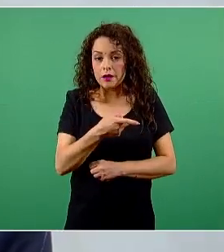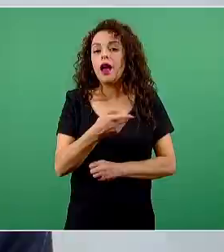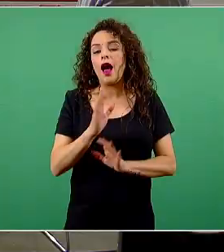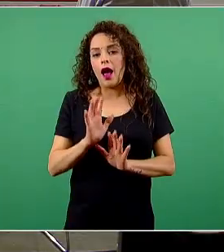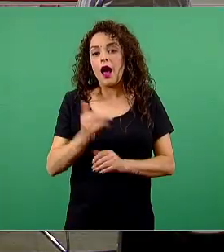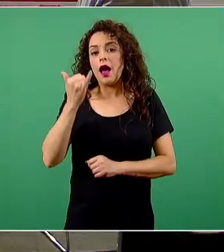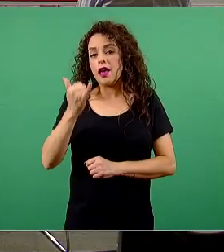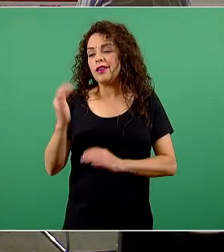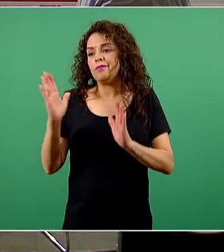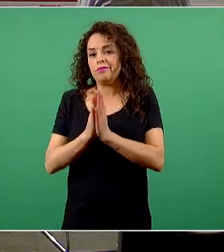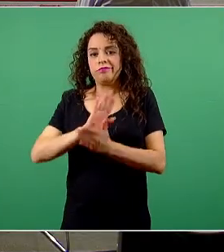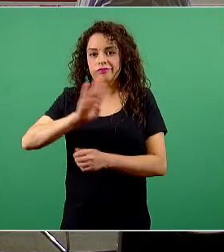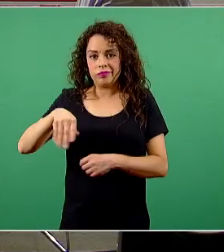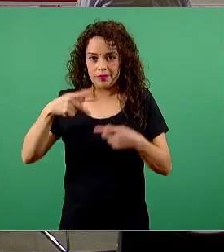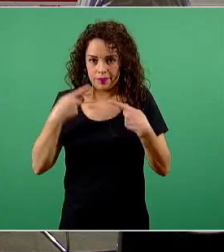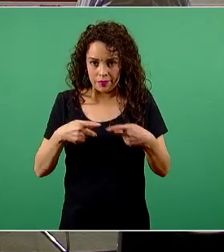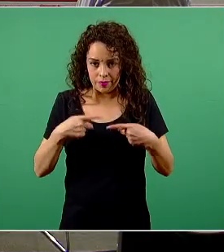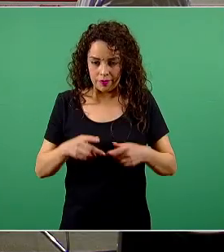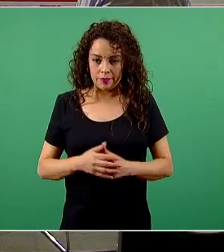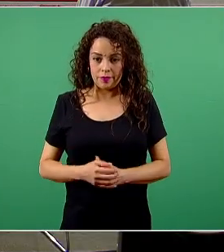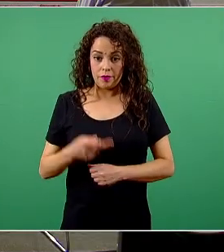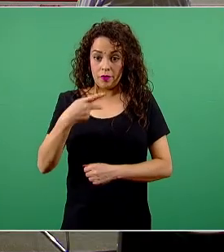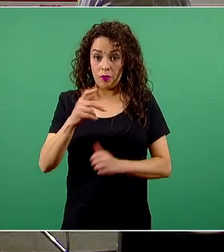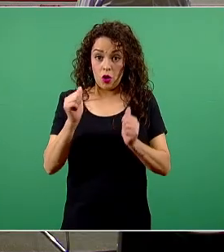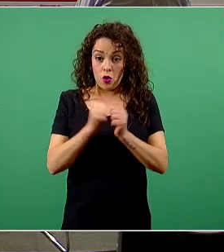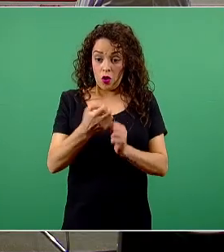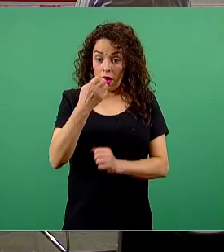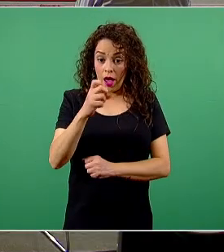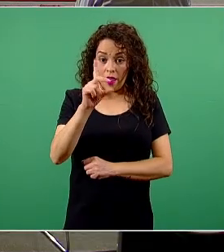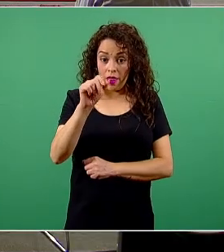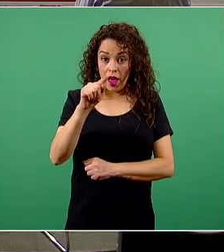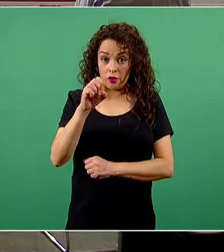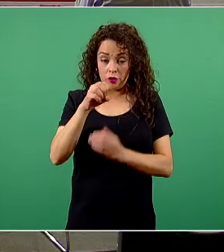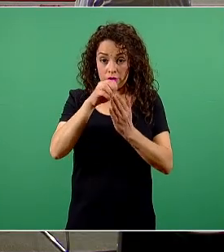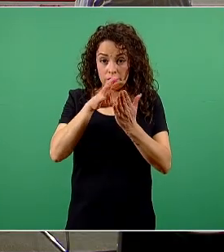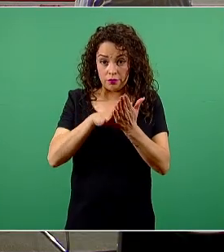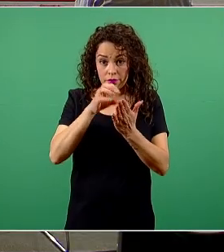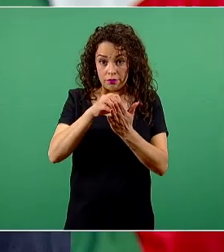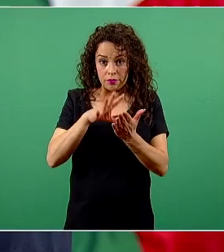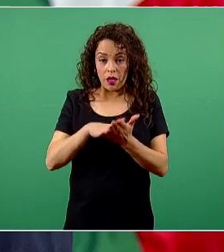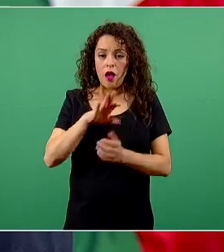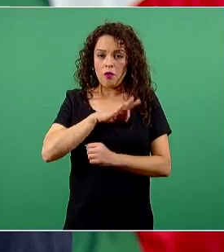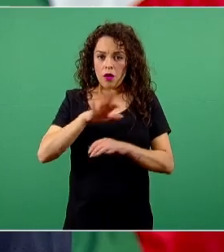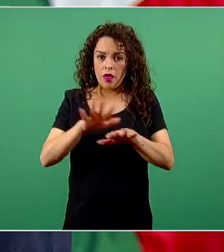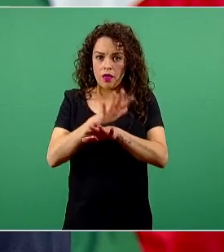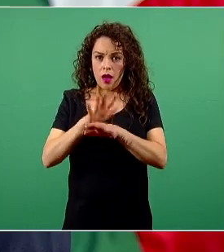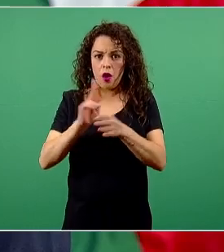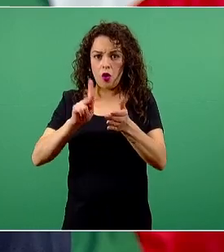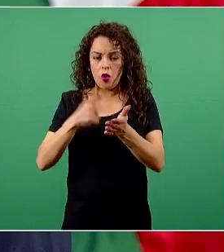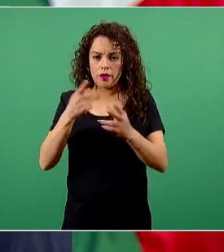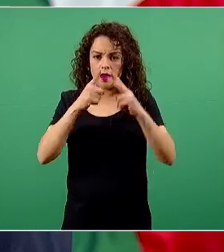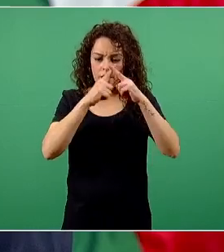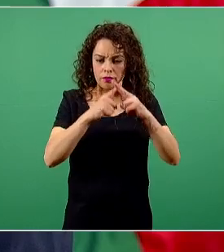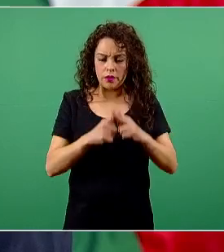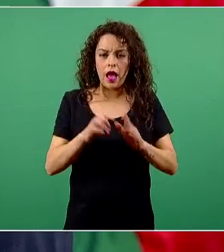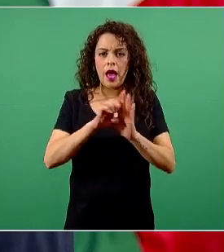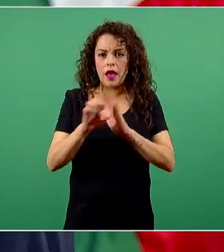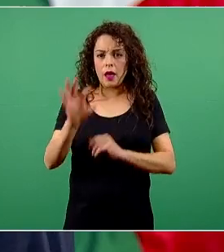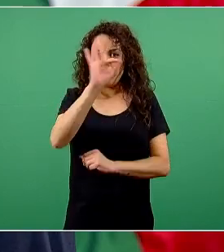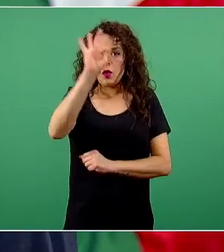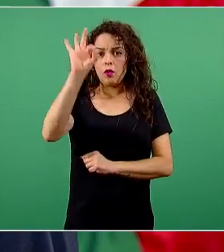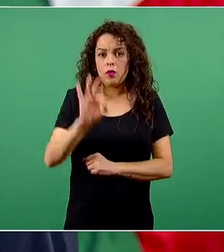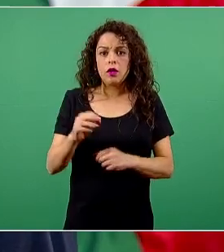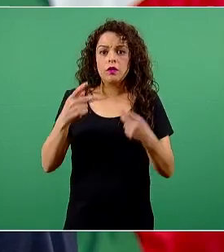estos datos se pueden recalcular los indicadores epidemiológicos. Por ejemplo, la tasa de letalidad, que